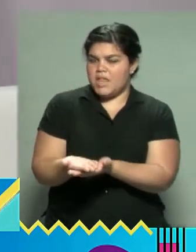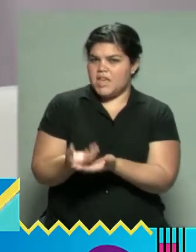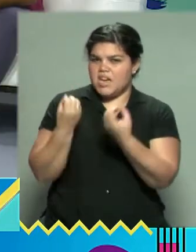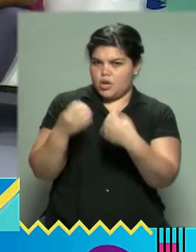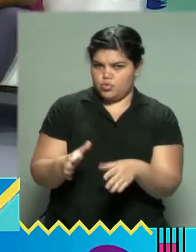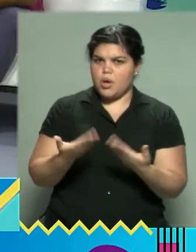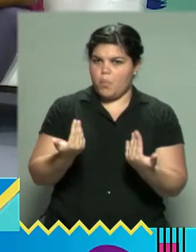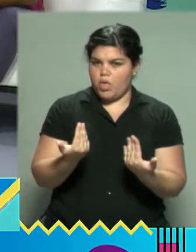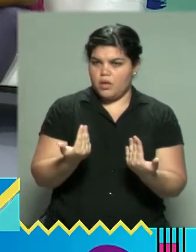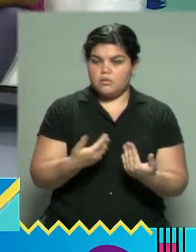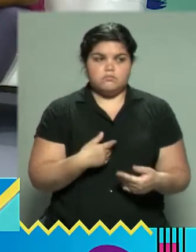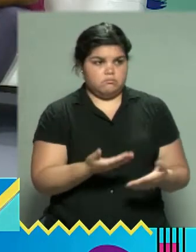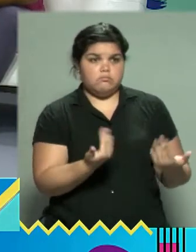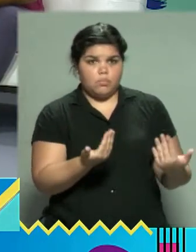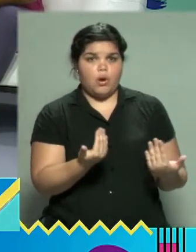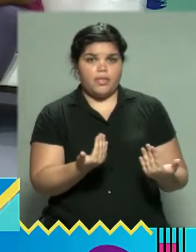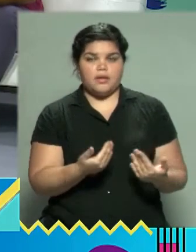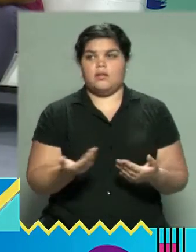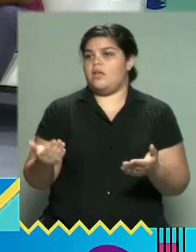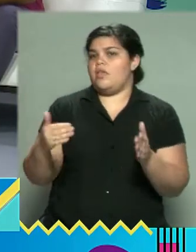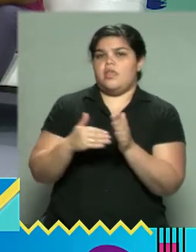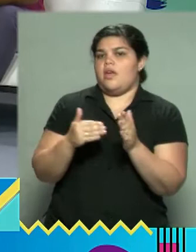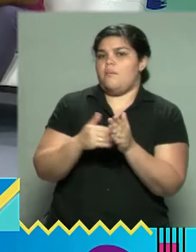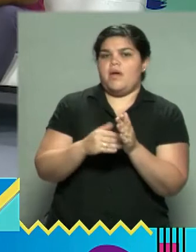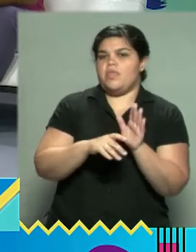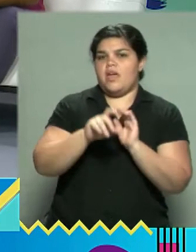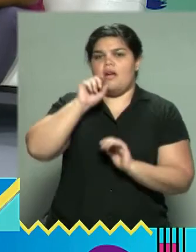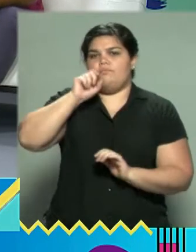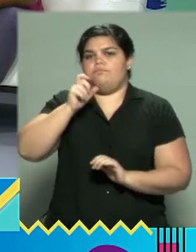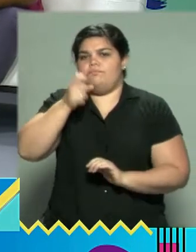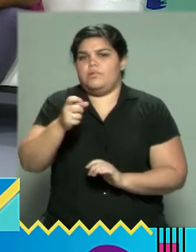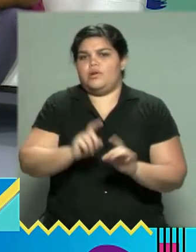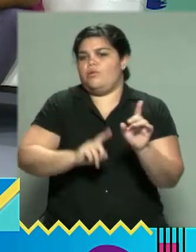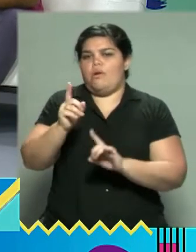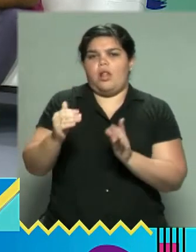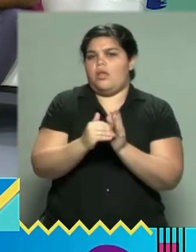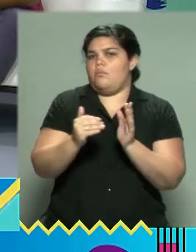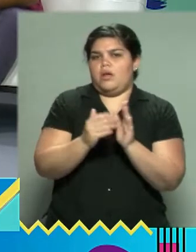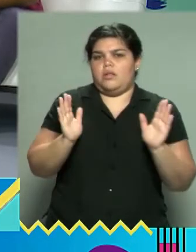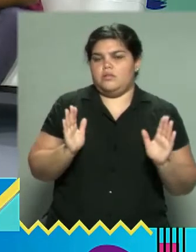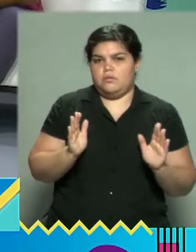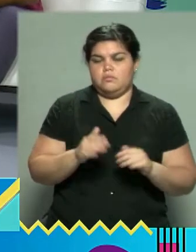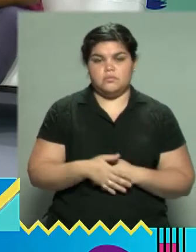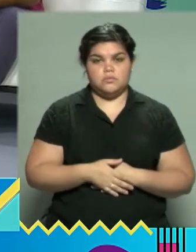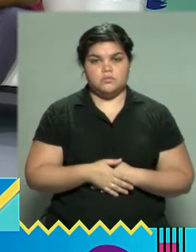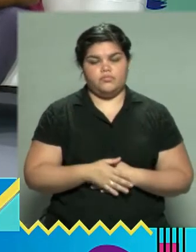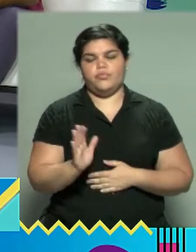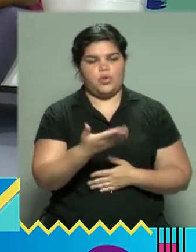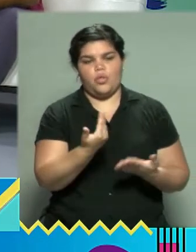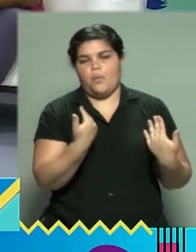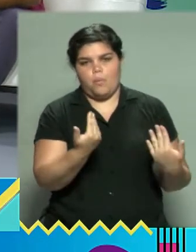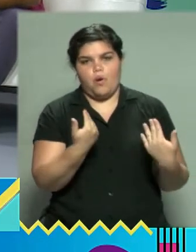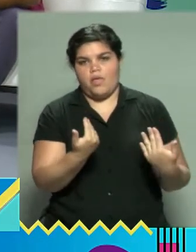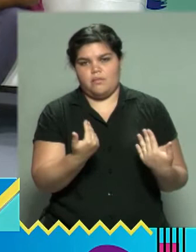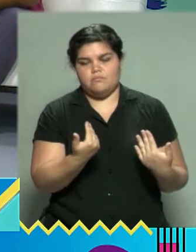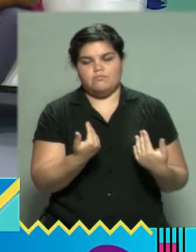y depende del cuadro en el cual se desenvuelva, porque también es política de alguna forma todo, digamos, pero totalmente de